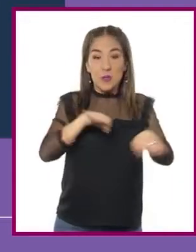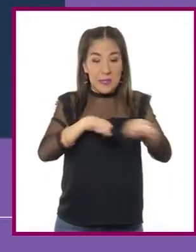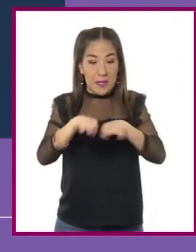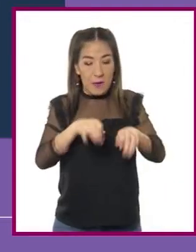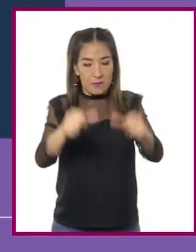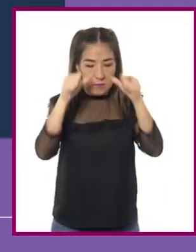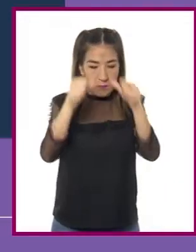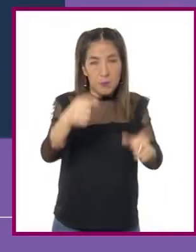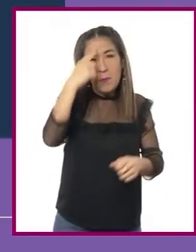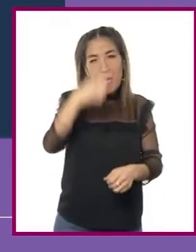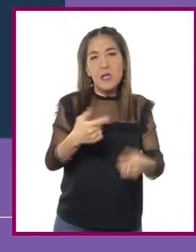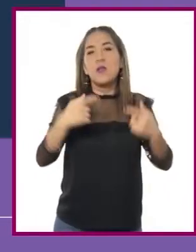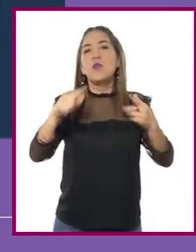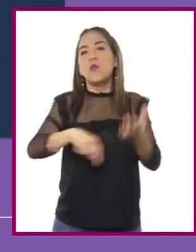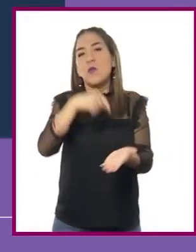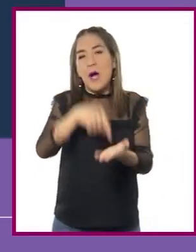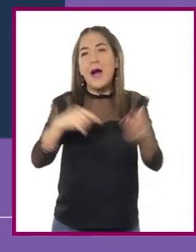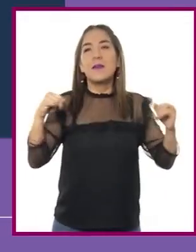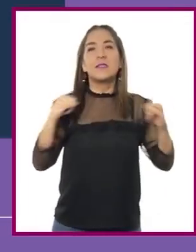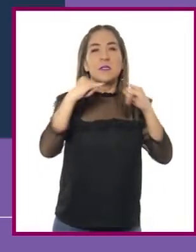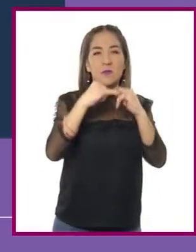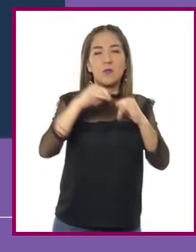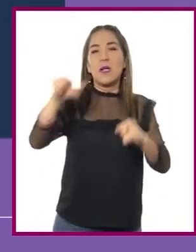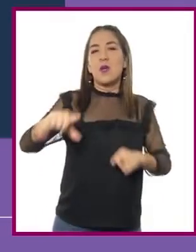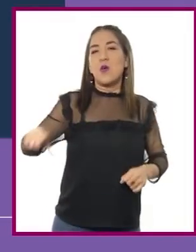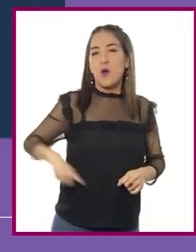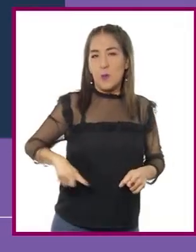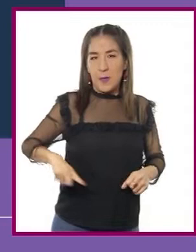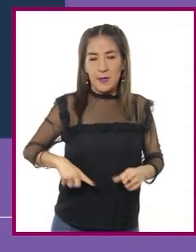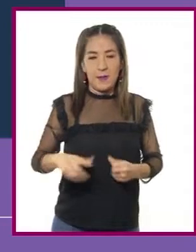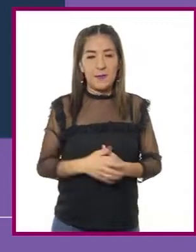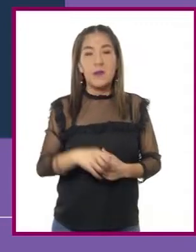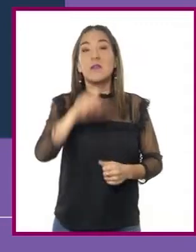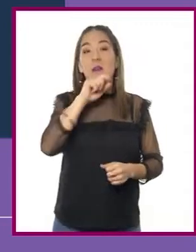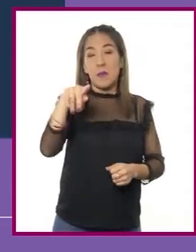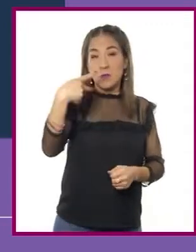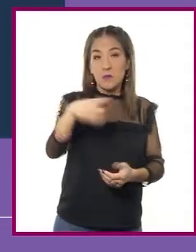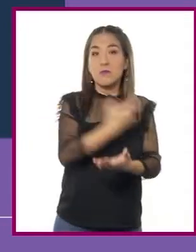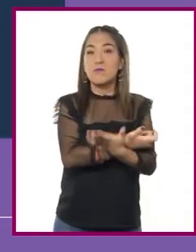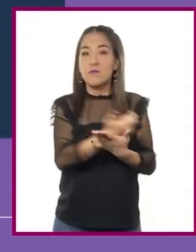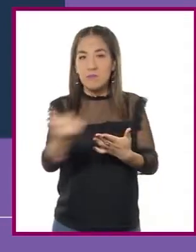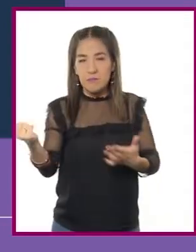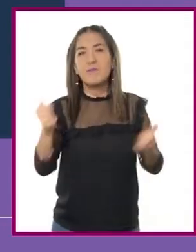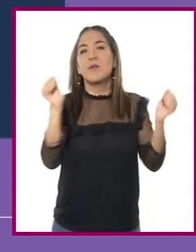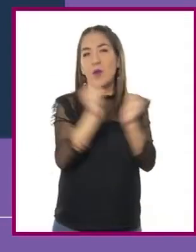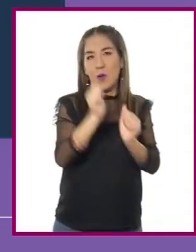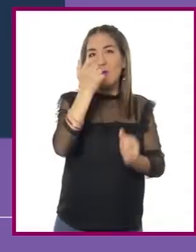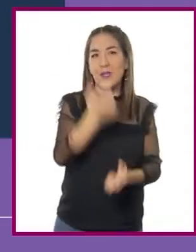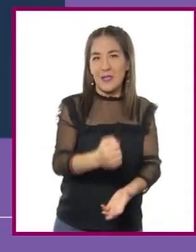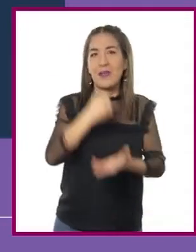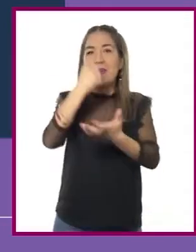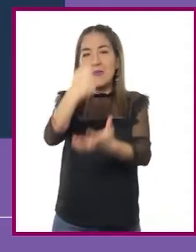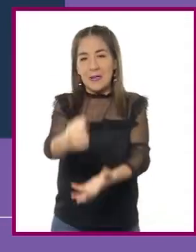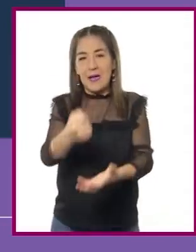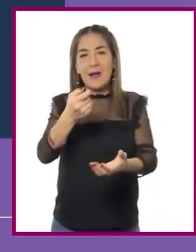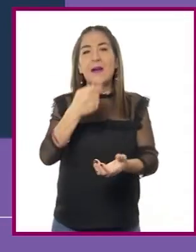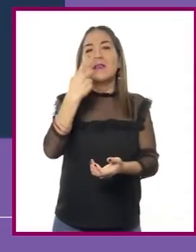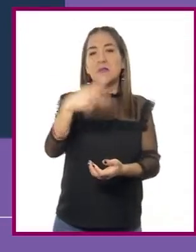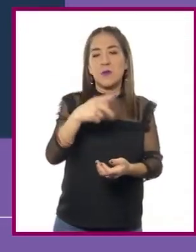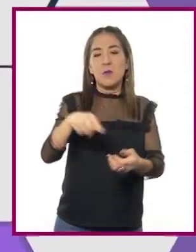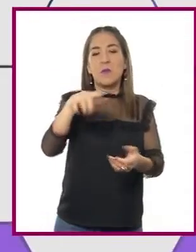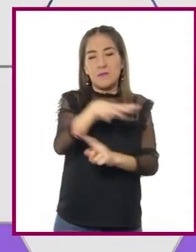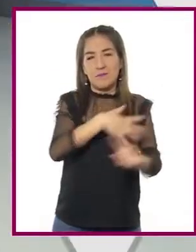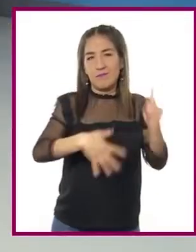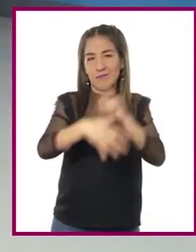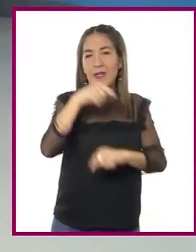en instituciones del Estado. Ambos reciben un salario que se paga con dinero del presupuesto público de